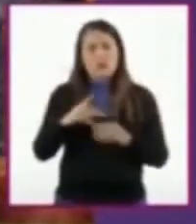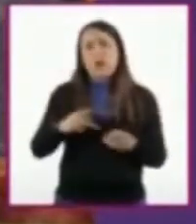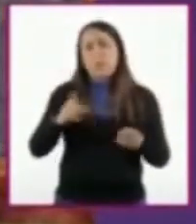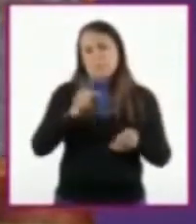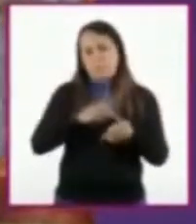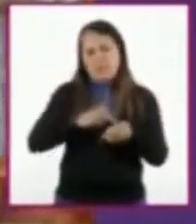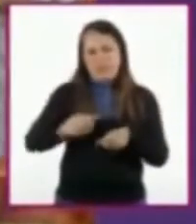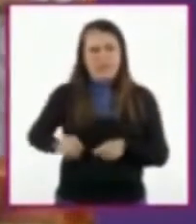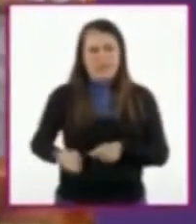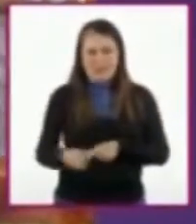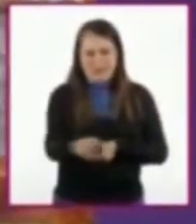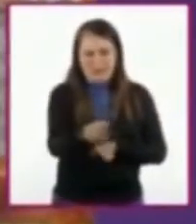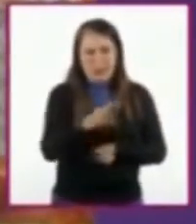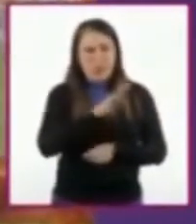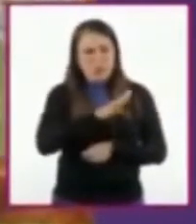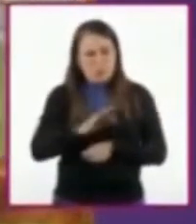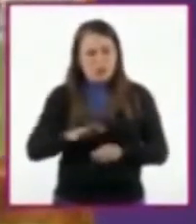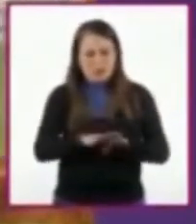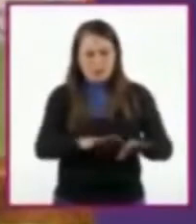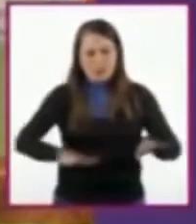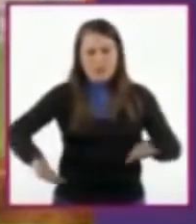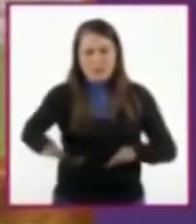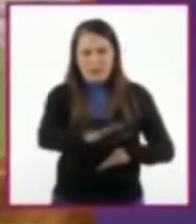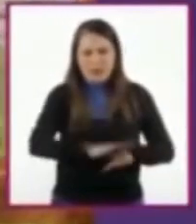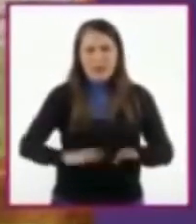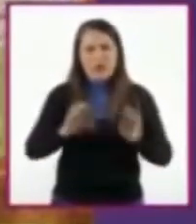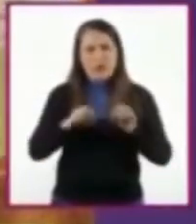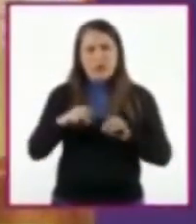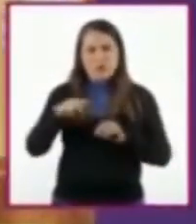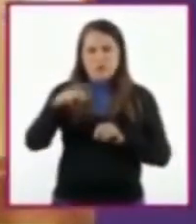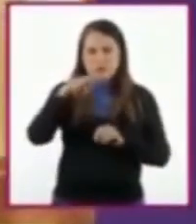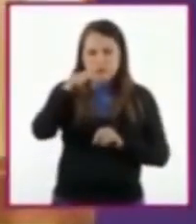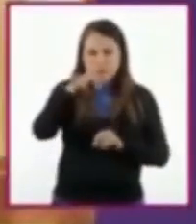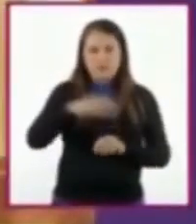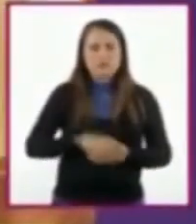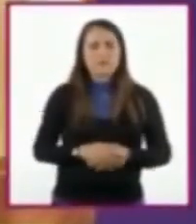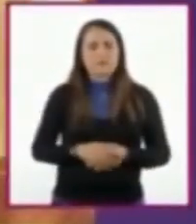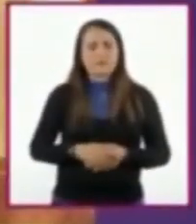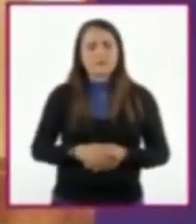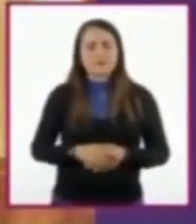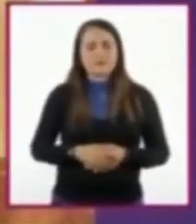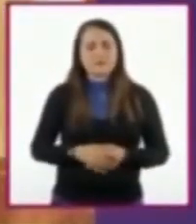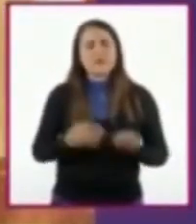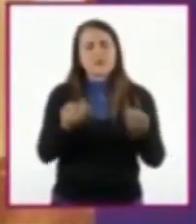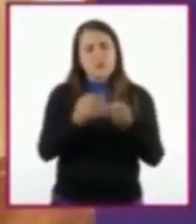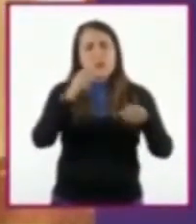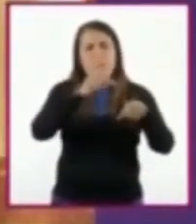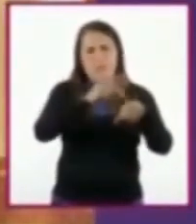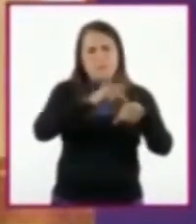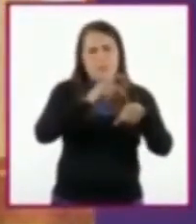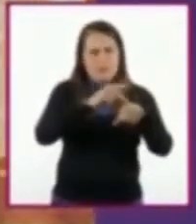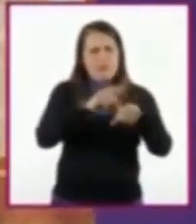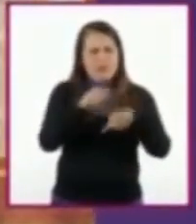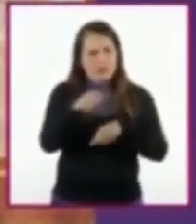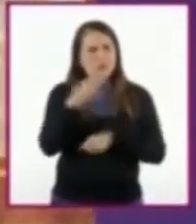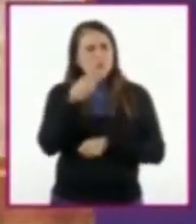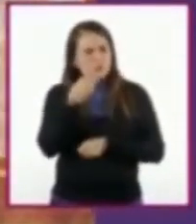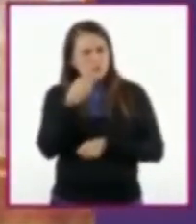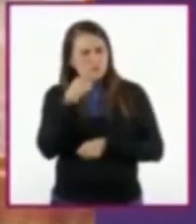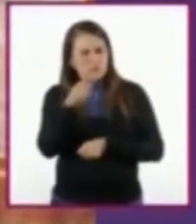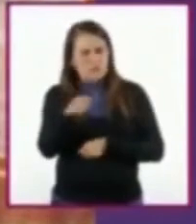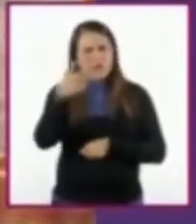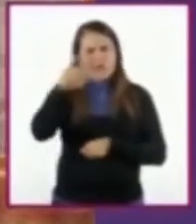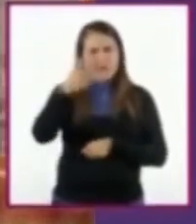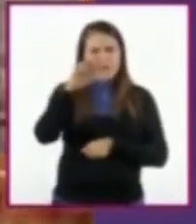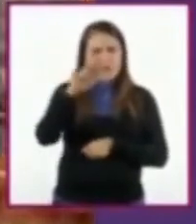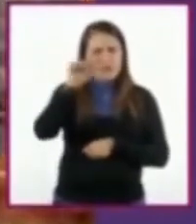y escaleras de manera directa o como piedra labrada. Entre otros tipos de piedra empleados en construcción, destacan el granito